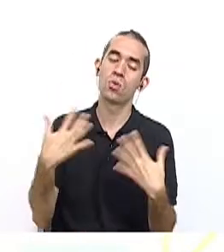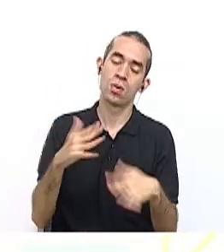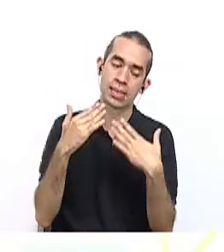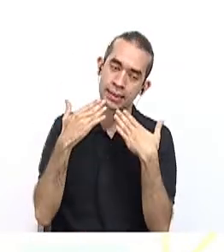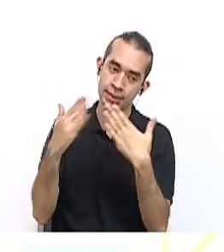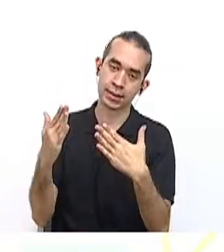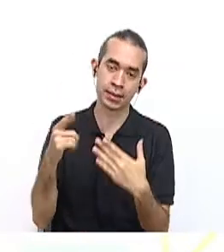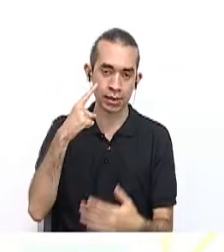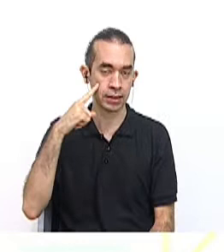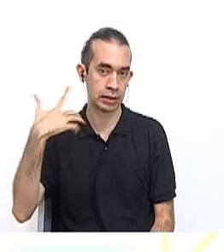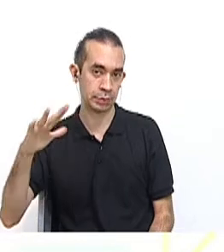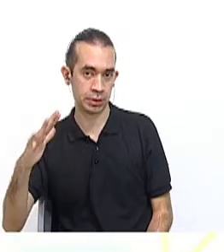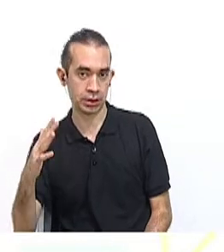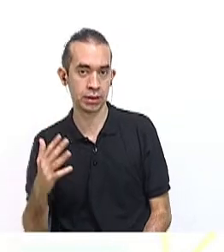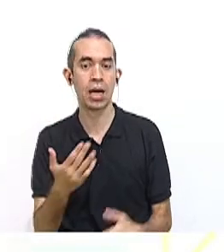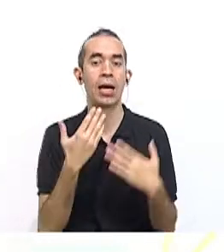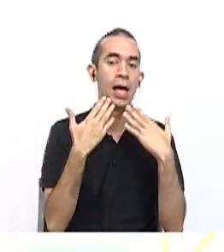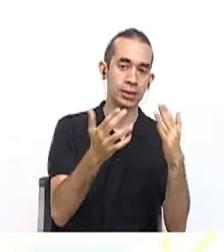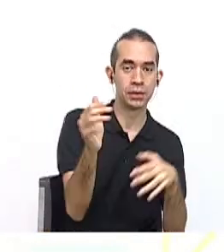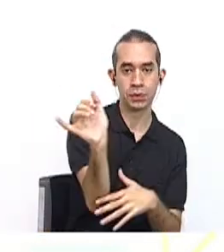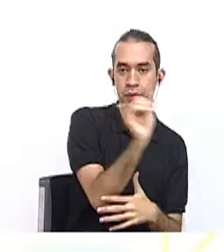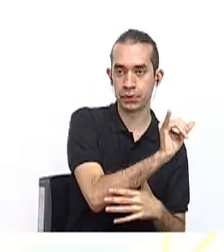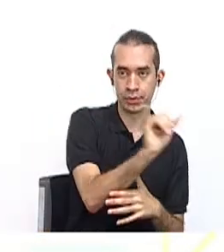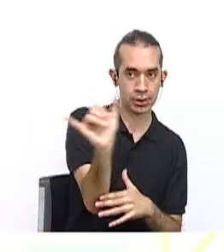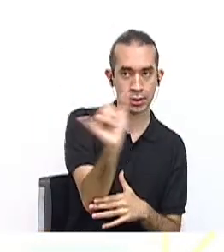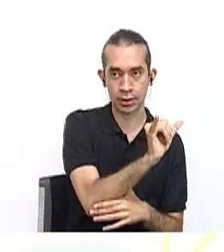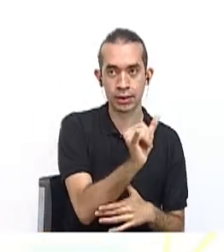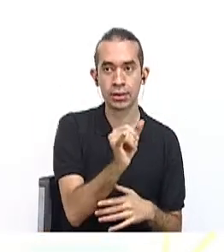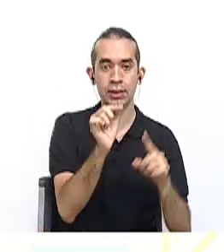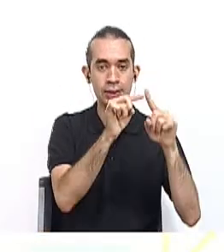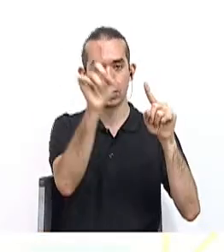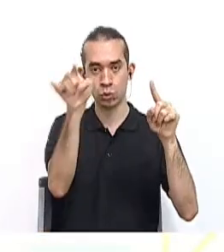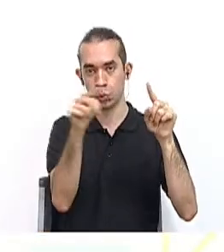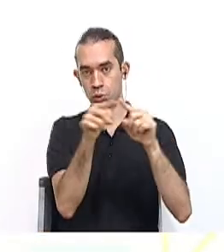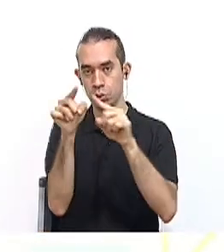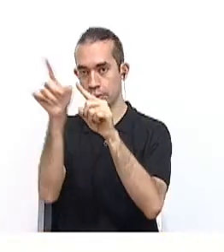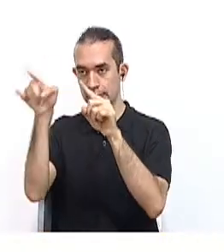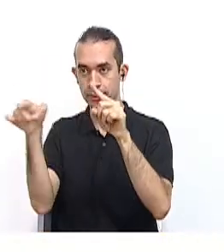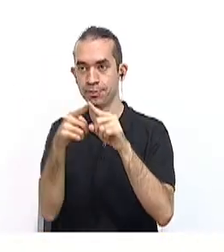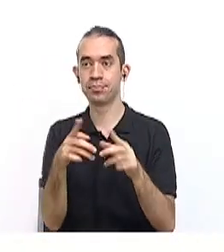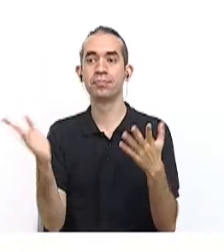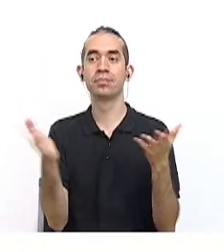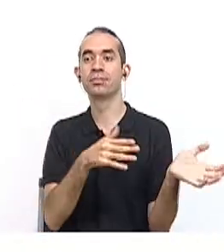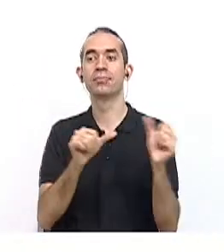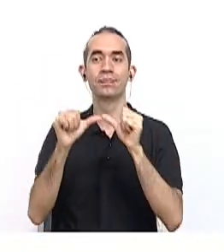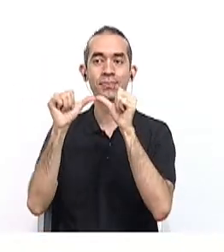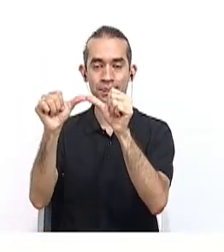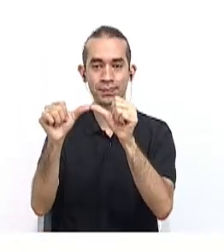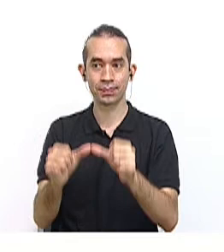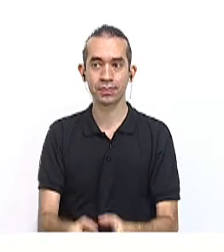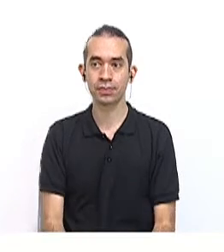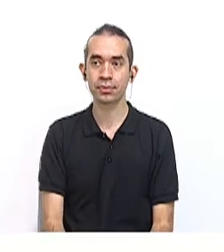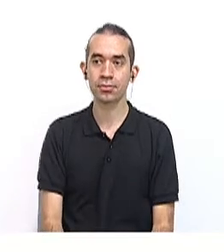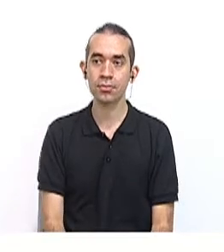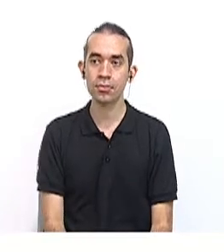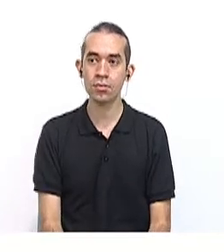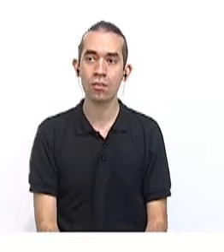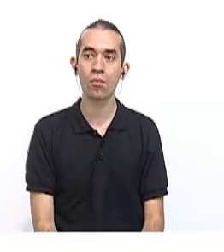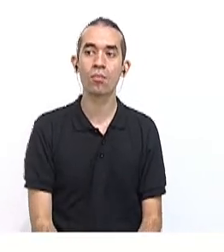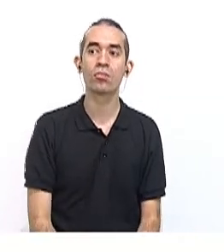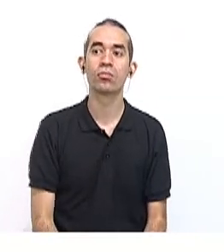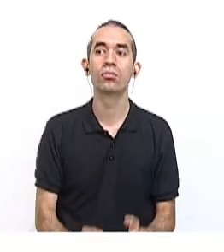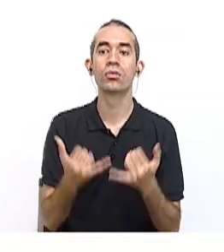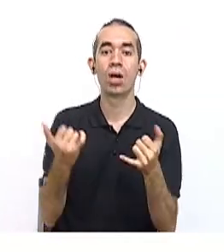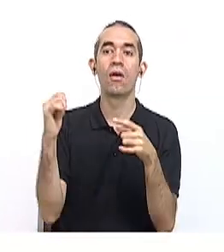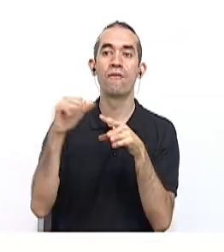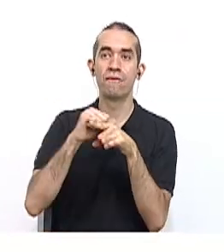la semejanza y a la congruencia de triángulos. Continuemos. Entonces